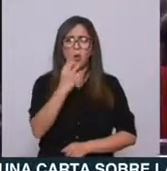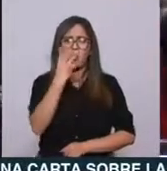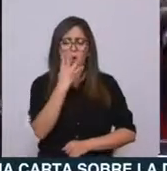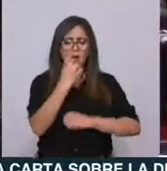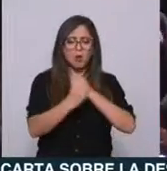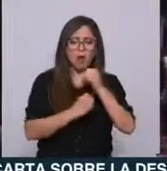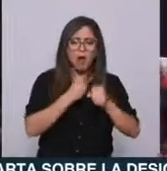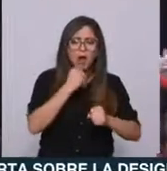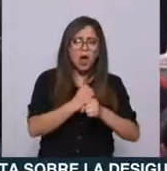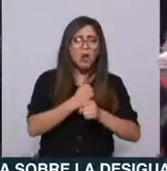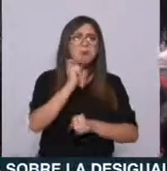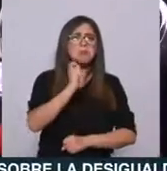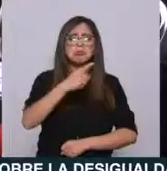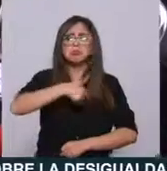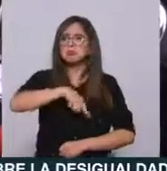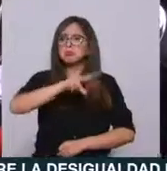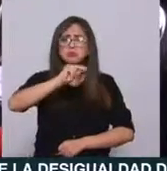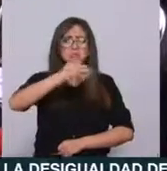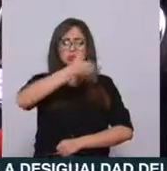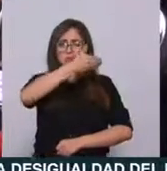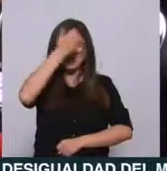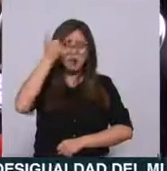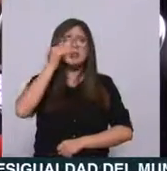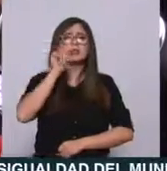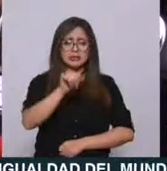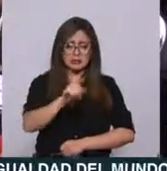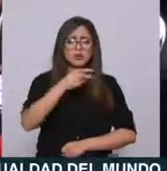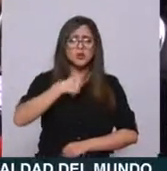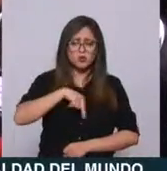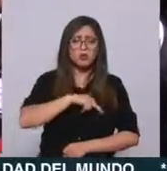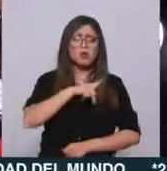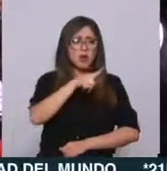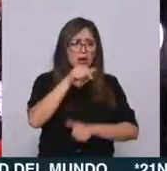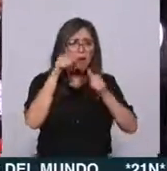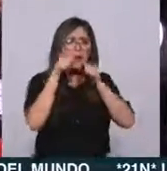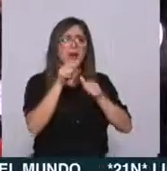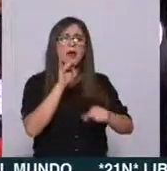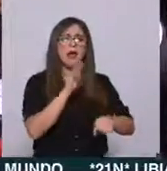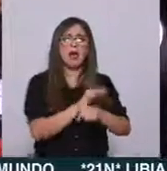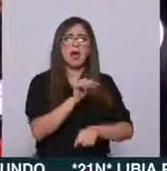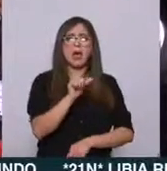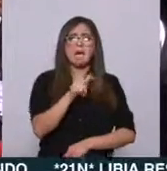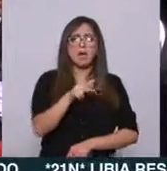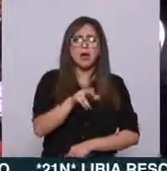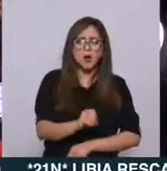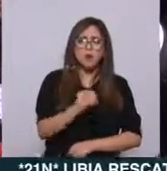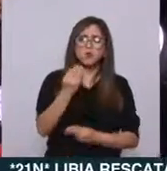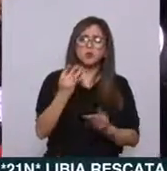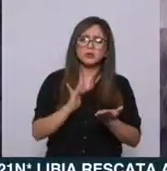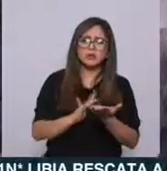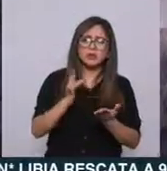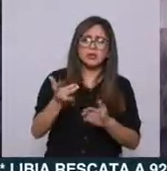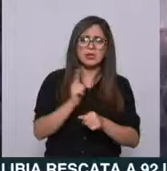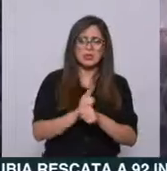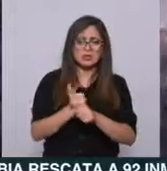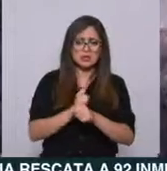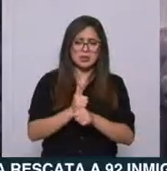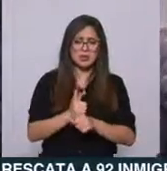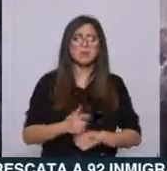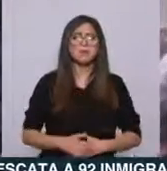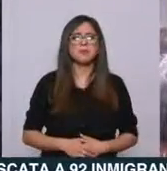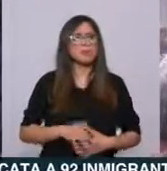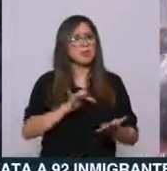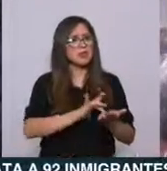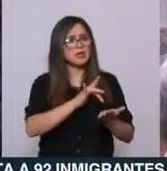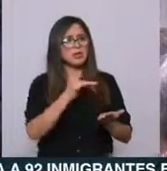es inconsciente. Estaremos muy pendientes del amparo que ustedes van a interponer y de nuevo muchas gracias, licenciado García Camarena. Yo le agradezco, Feli,